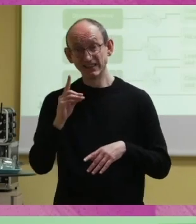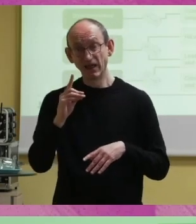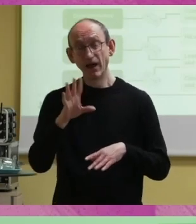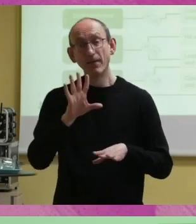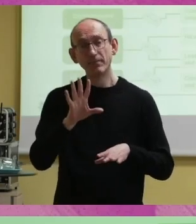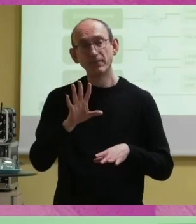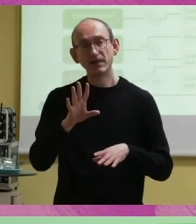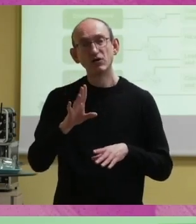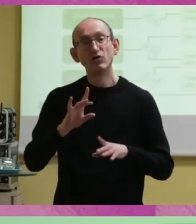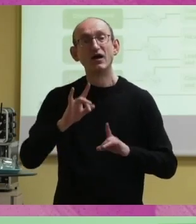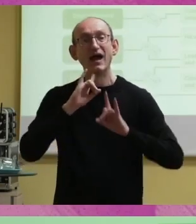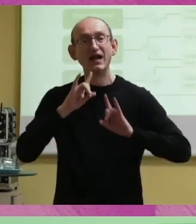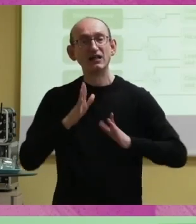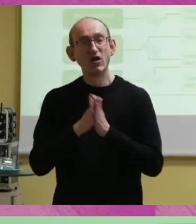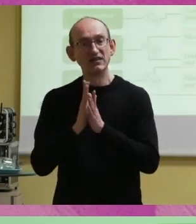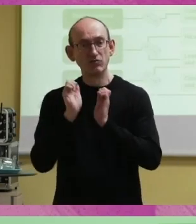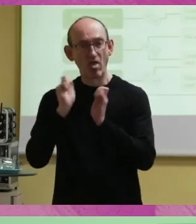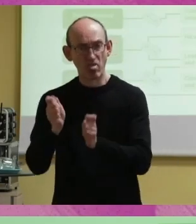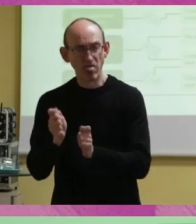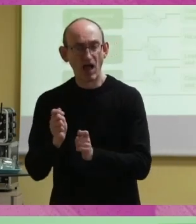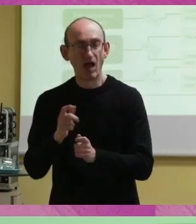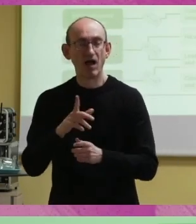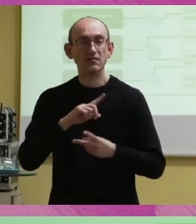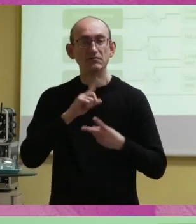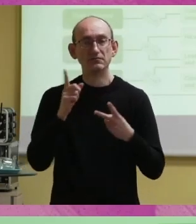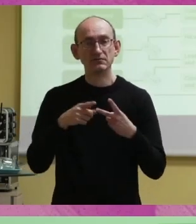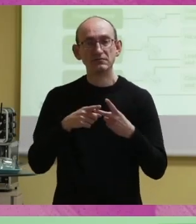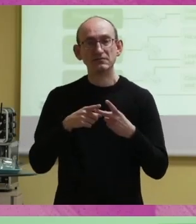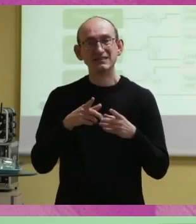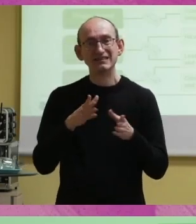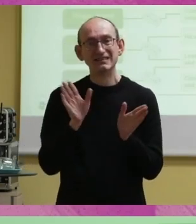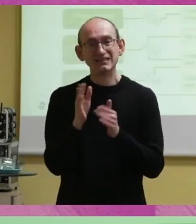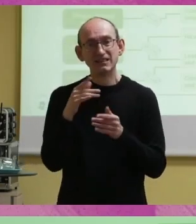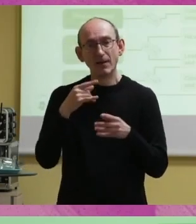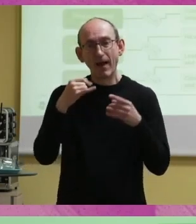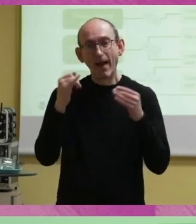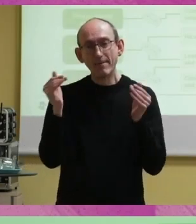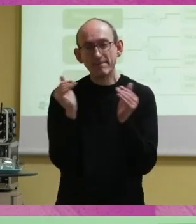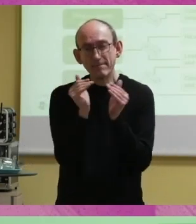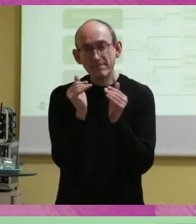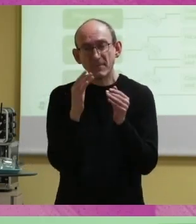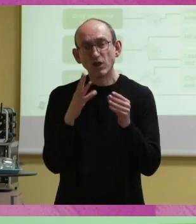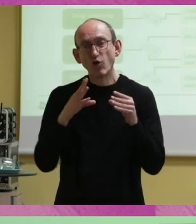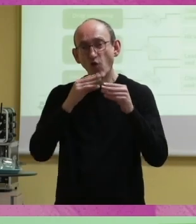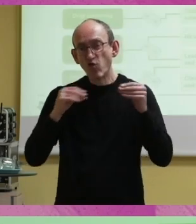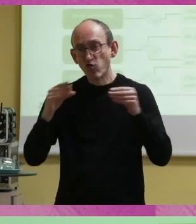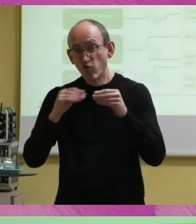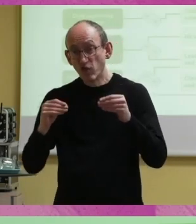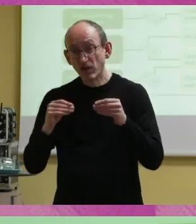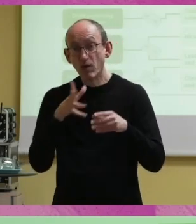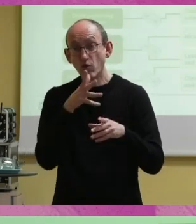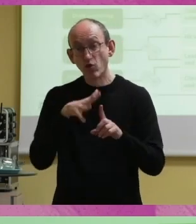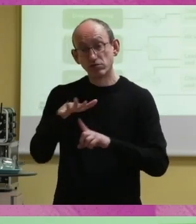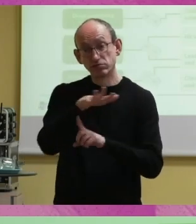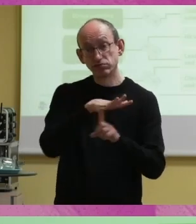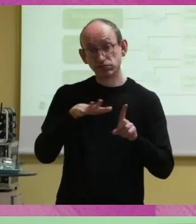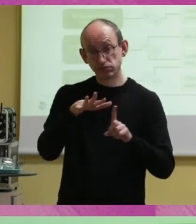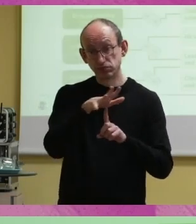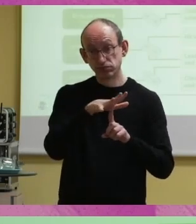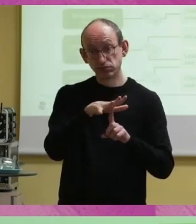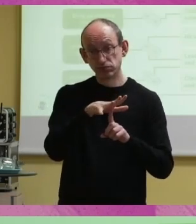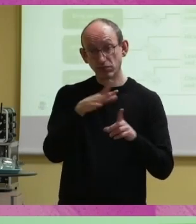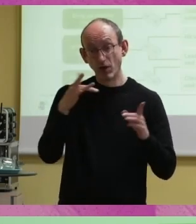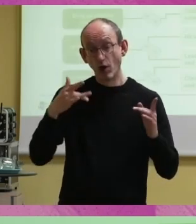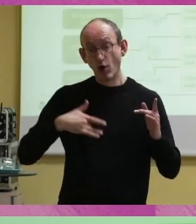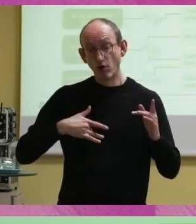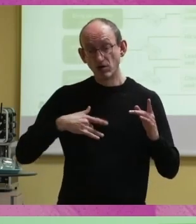está electroestimulado, además hay un sistema microfluídico que controlas el medio que llega a ese